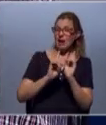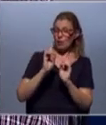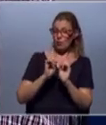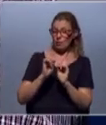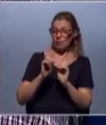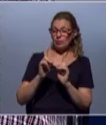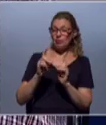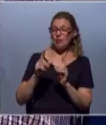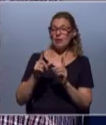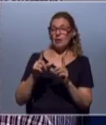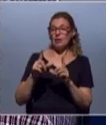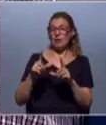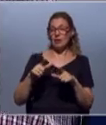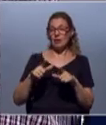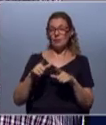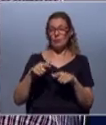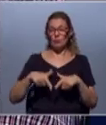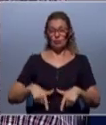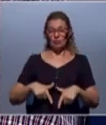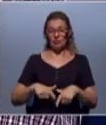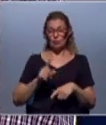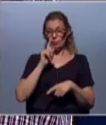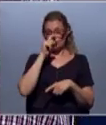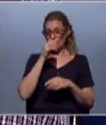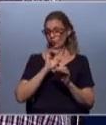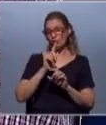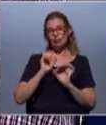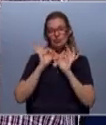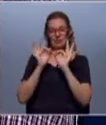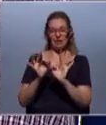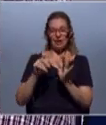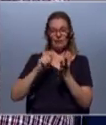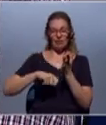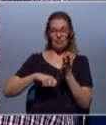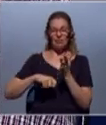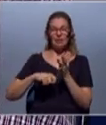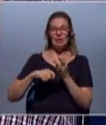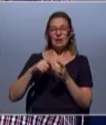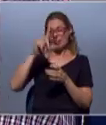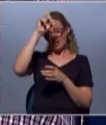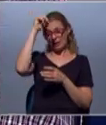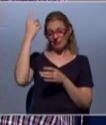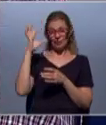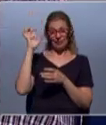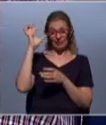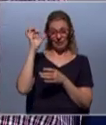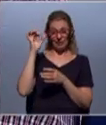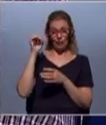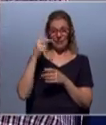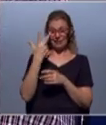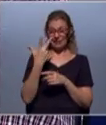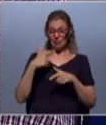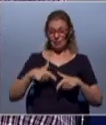porque los municipios montero ya dijeron que nos llegan a la piel el presidente lacalle cuando era senador interpeló a tres ministros